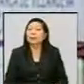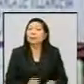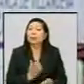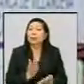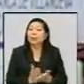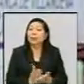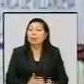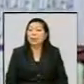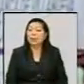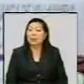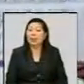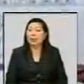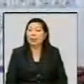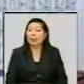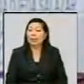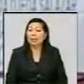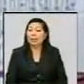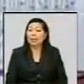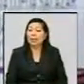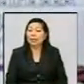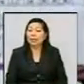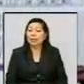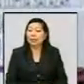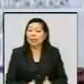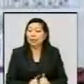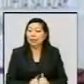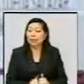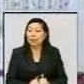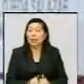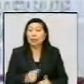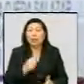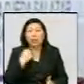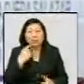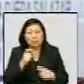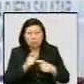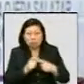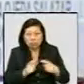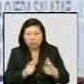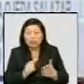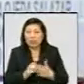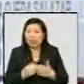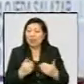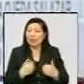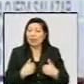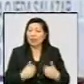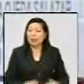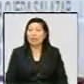que los pacientes con retinopatía tenemos.